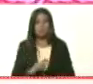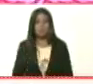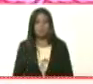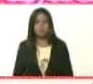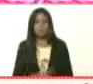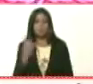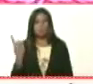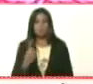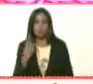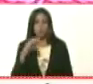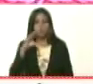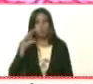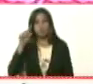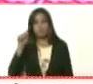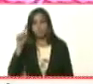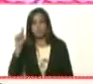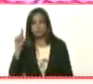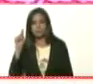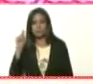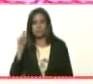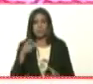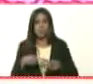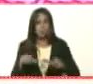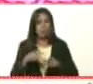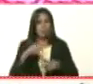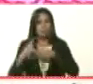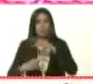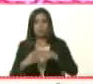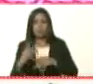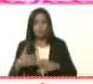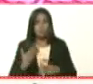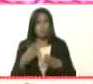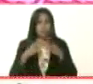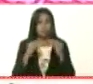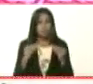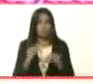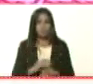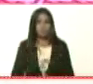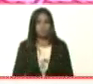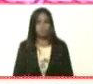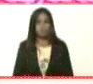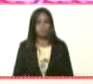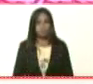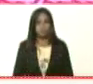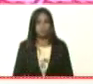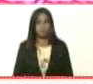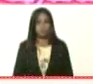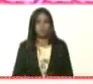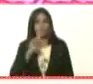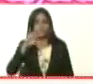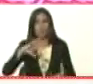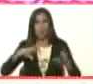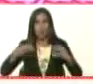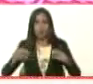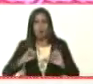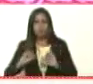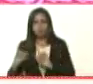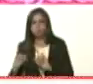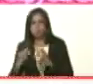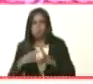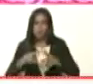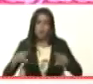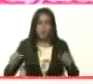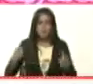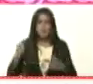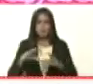Solo los CPT en el campo productivo lo pueden todo. Así como los CLAP en el campo